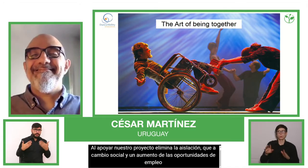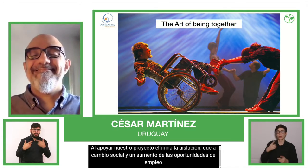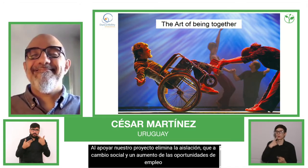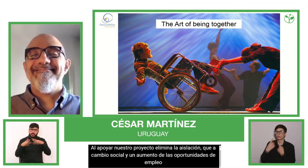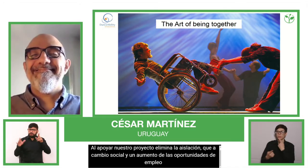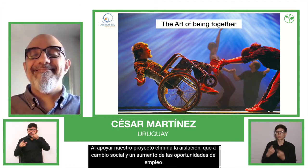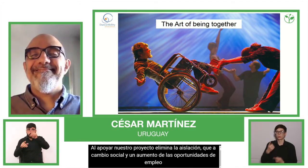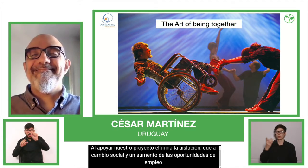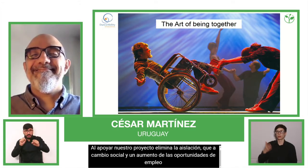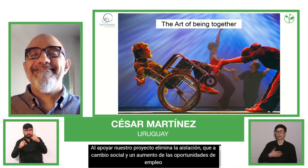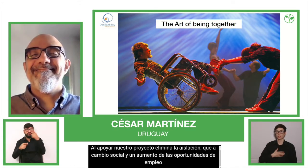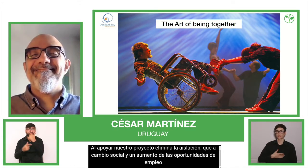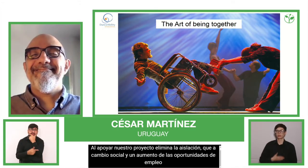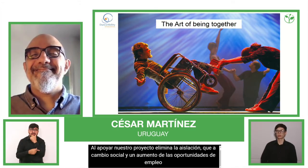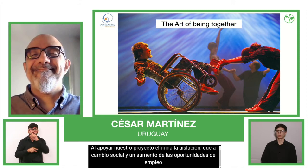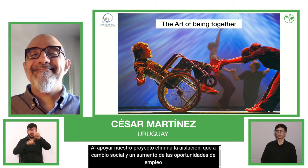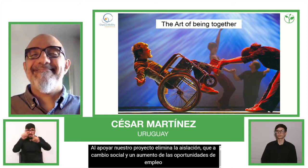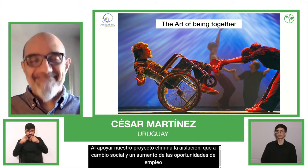tener.